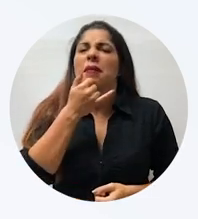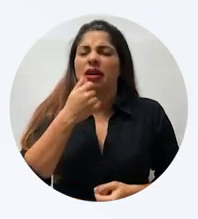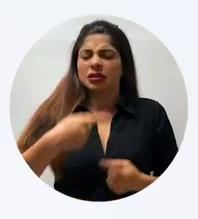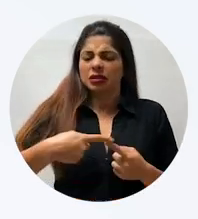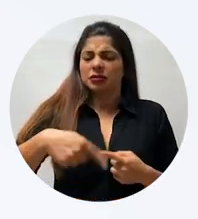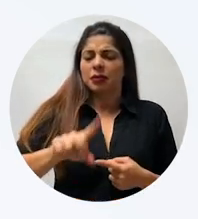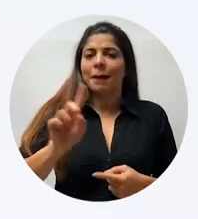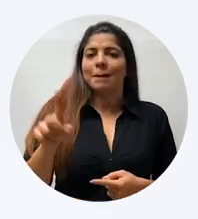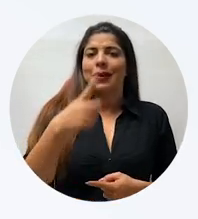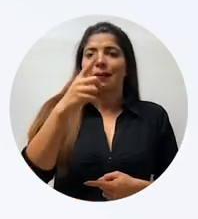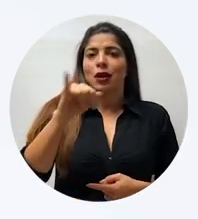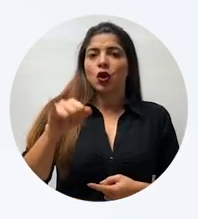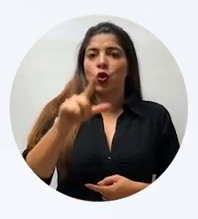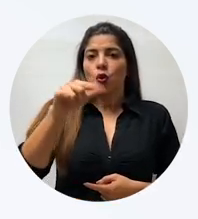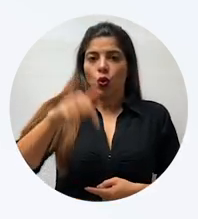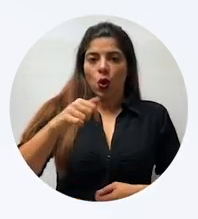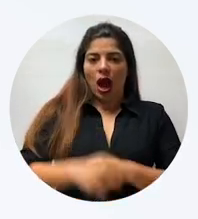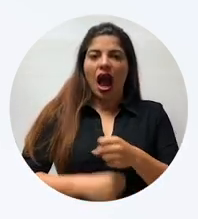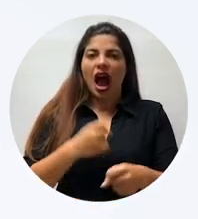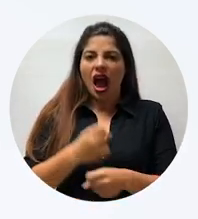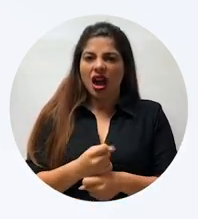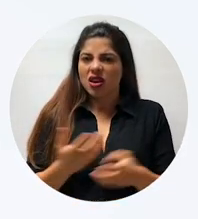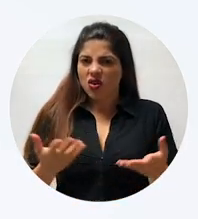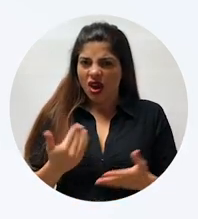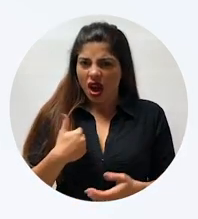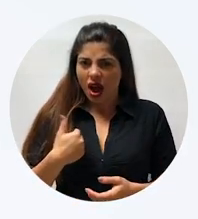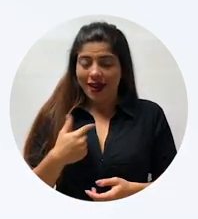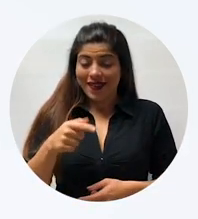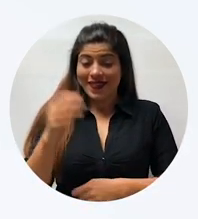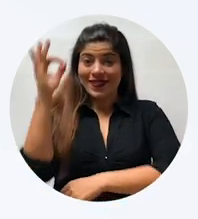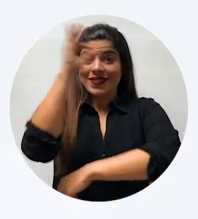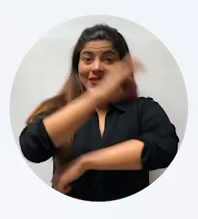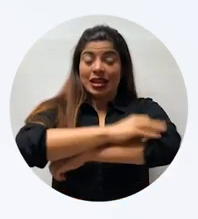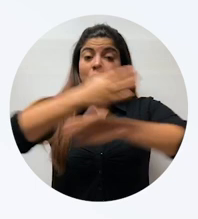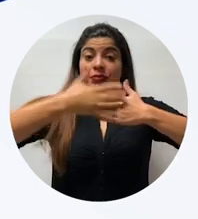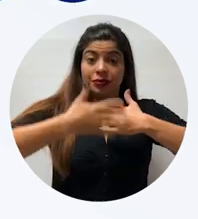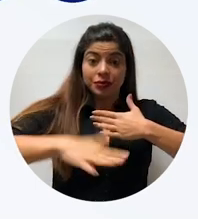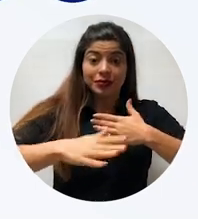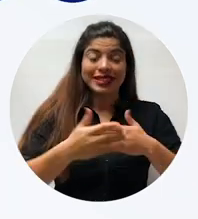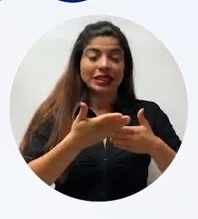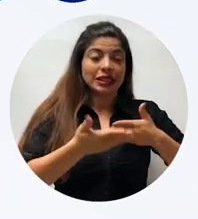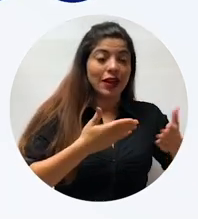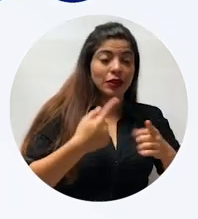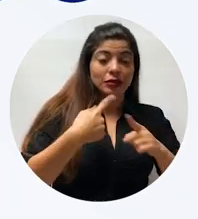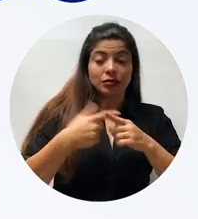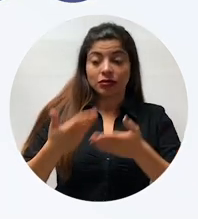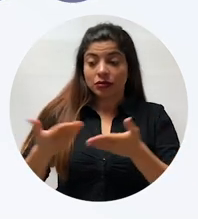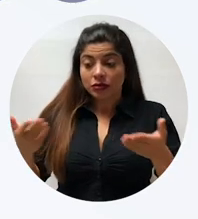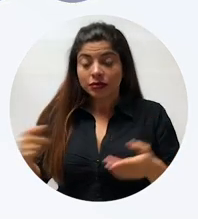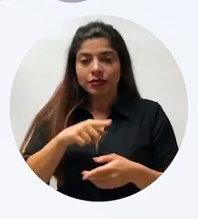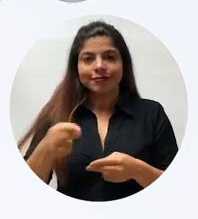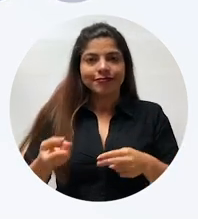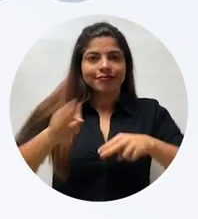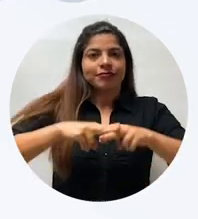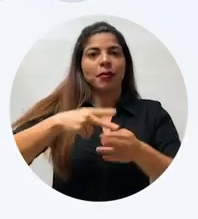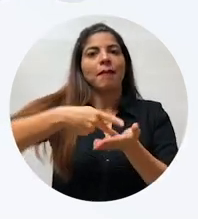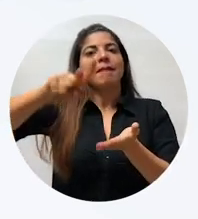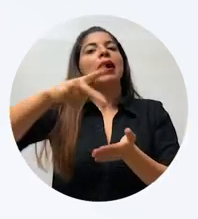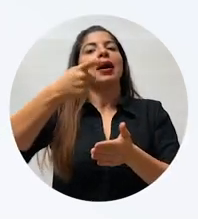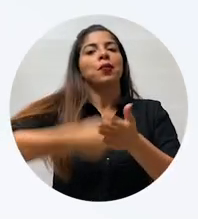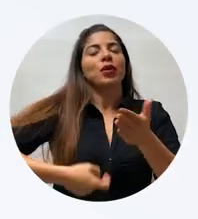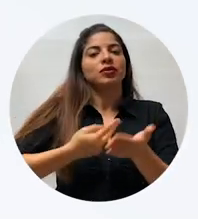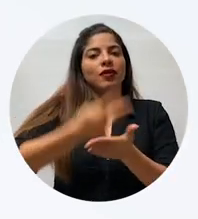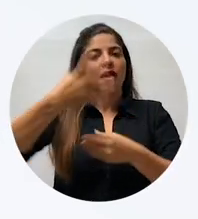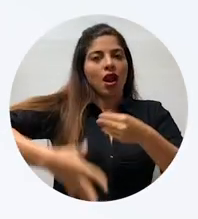¿Qué es lo que va a suceder el 1 de julio de este año? A partir de esa fecha, los bienes y servicios empezarán a pagar el impuesto al valor